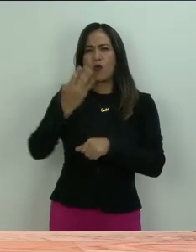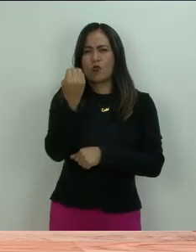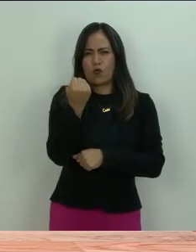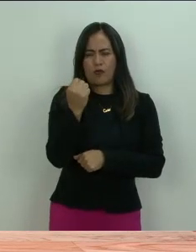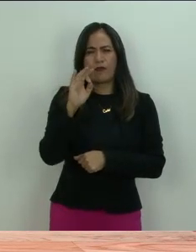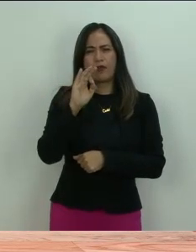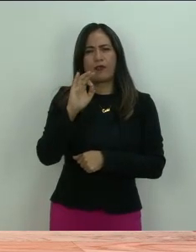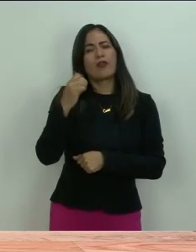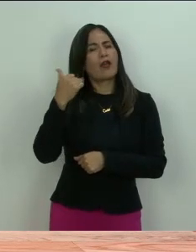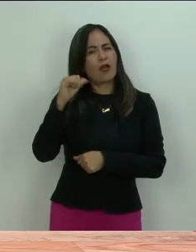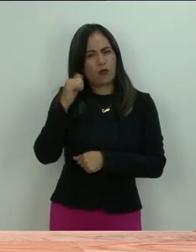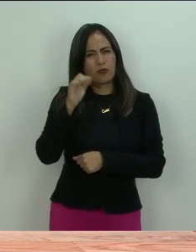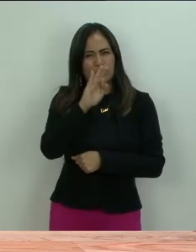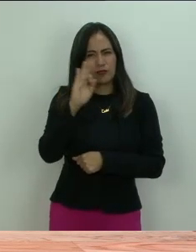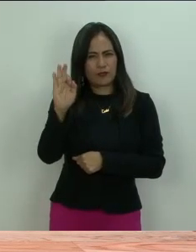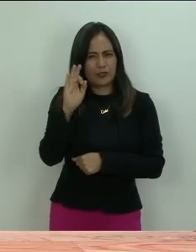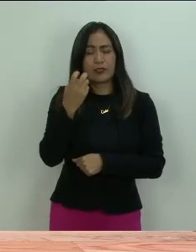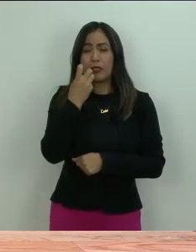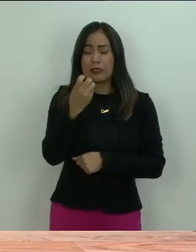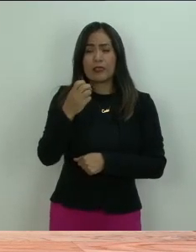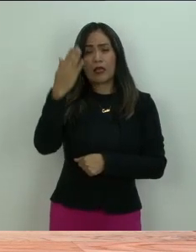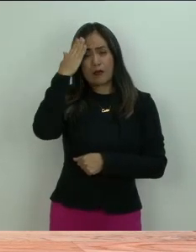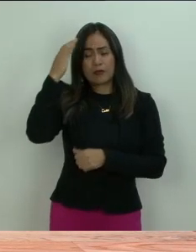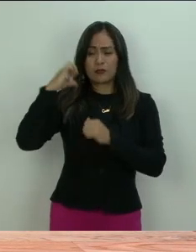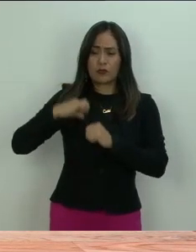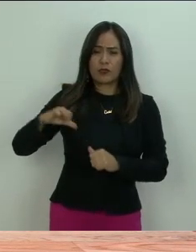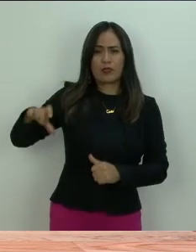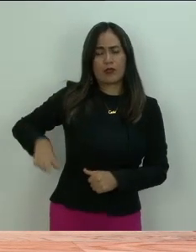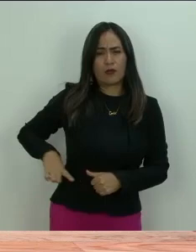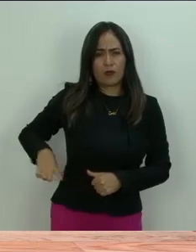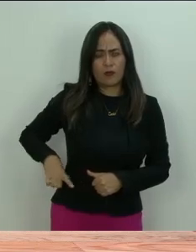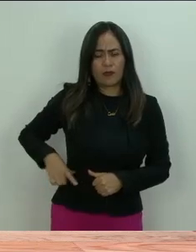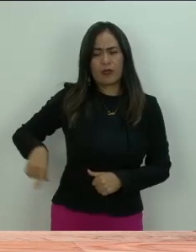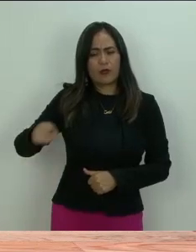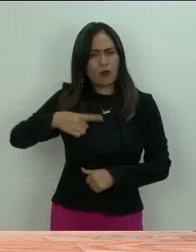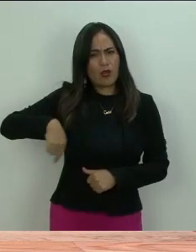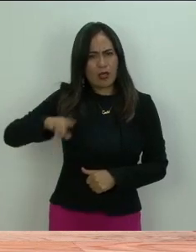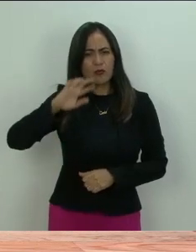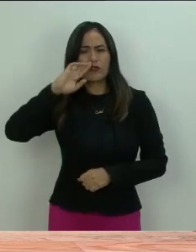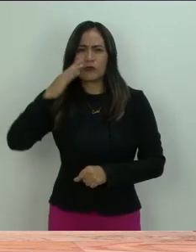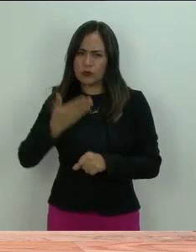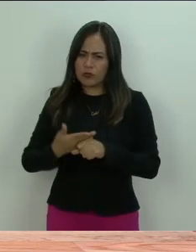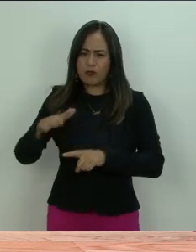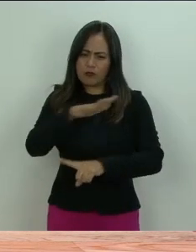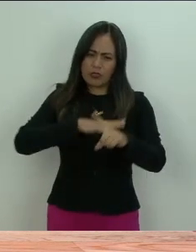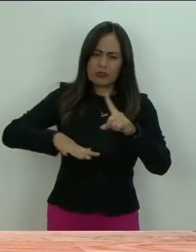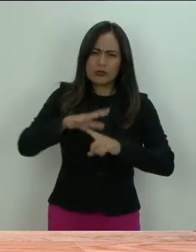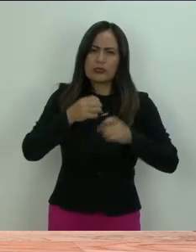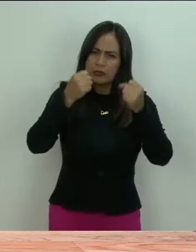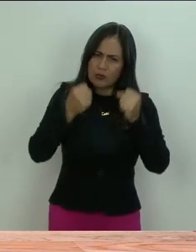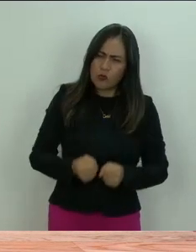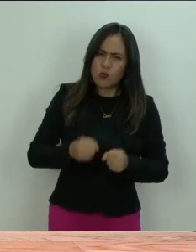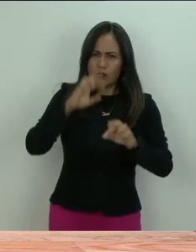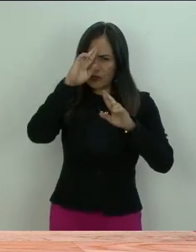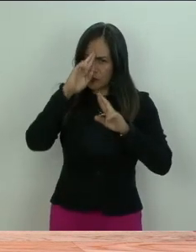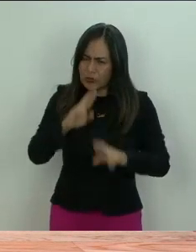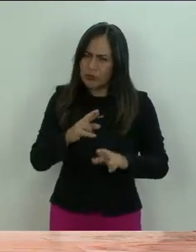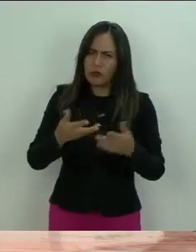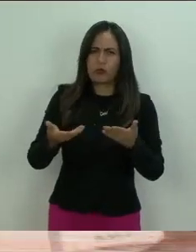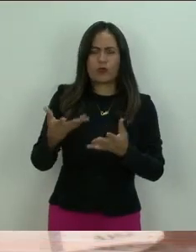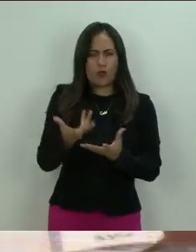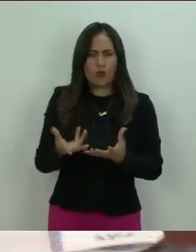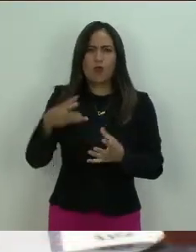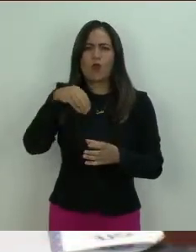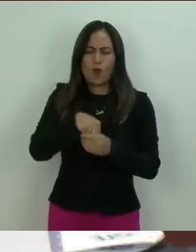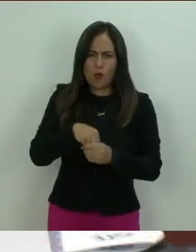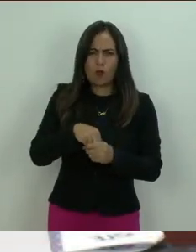la responsabilidad que tienen las autoridades del Estado de construir entornos seguros, respetuosos e incluyentes para